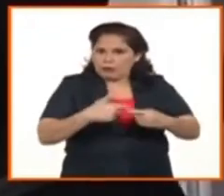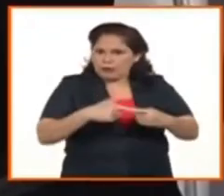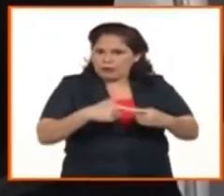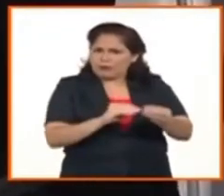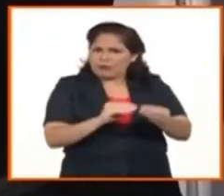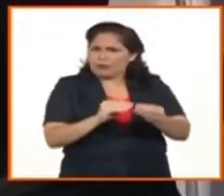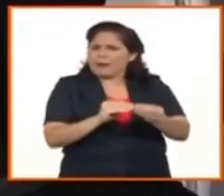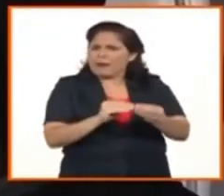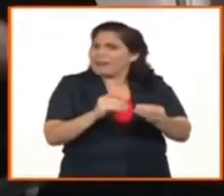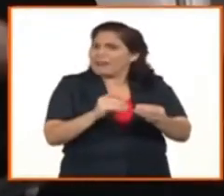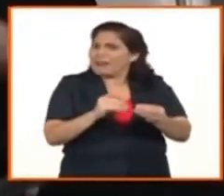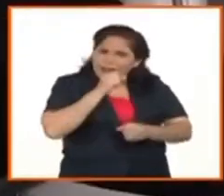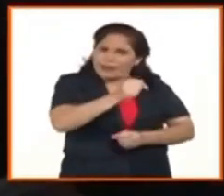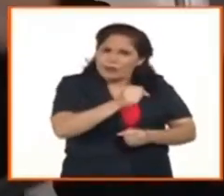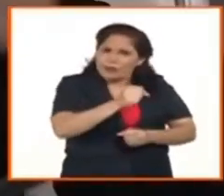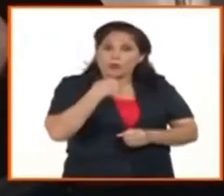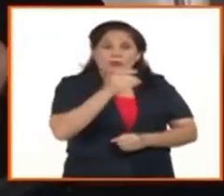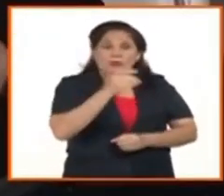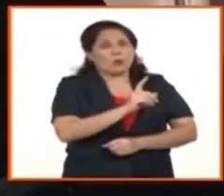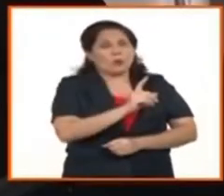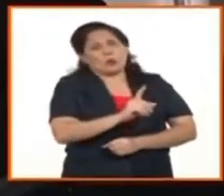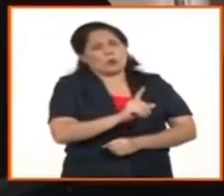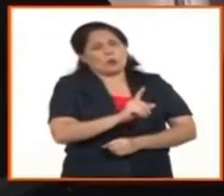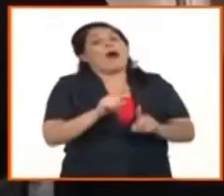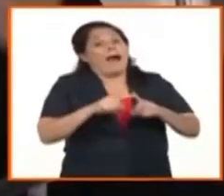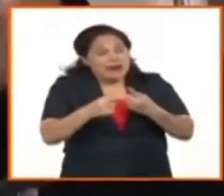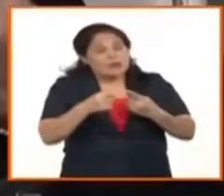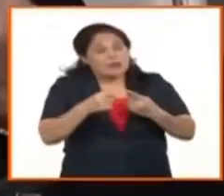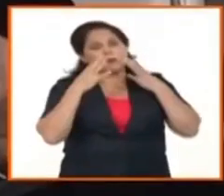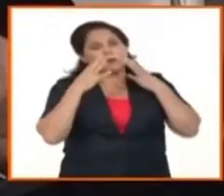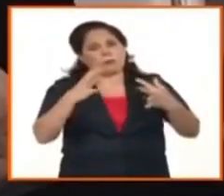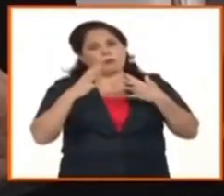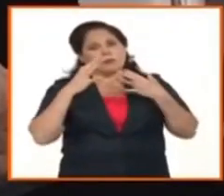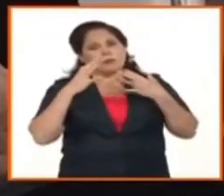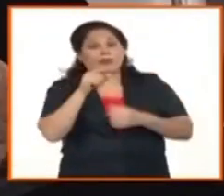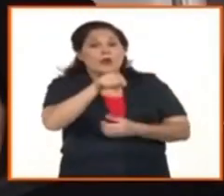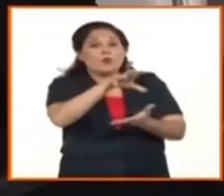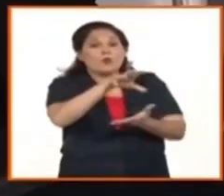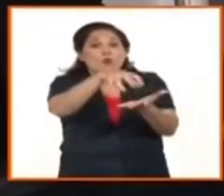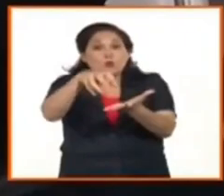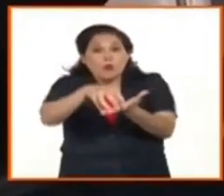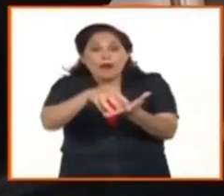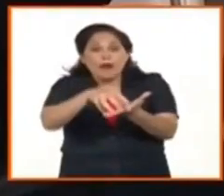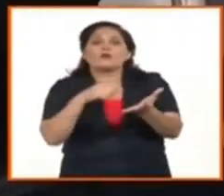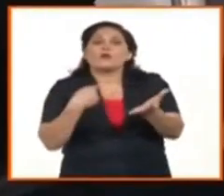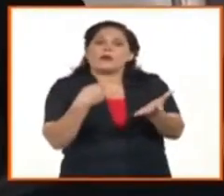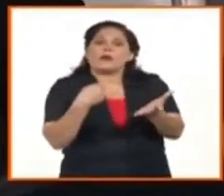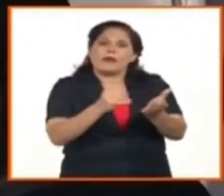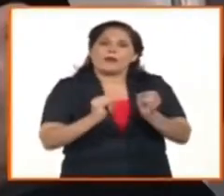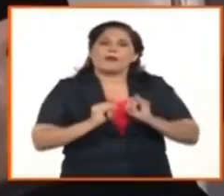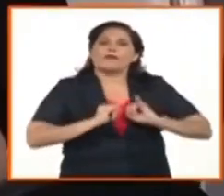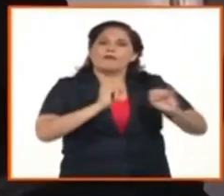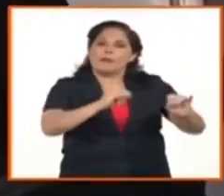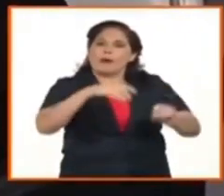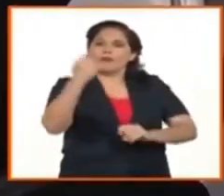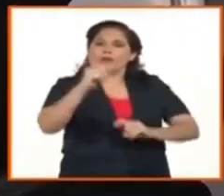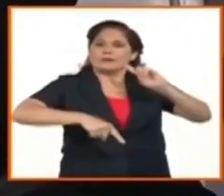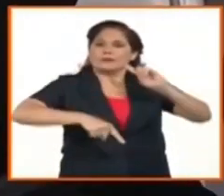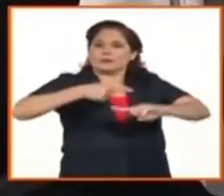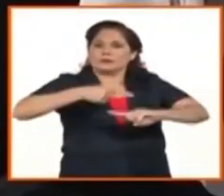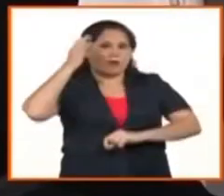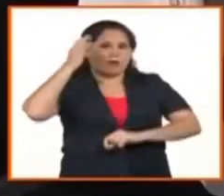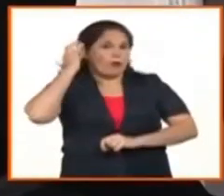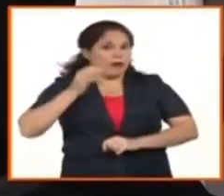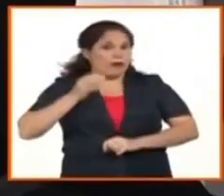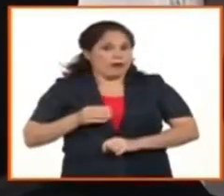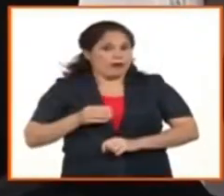enfrentado con los apoyos que tenemos es decir existen lugares a donde ir existen las instituciones pero